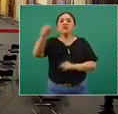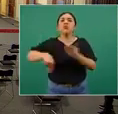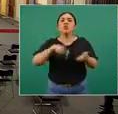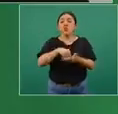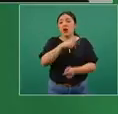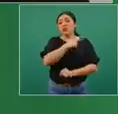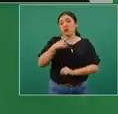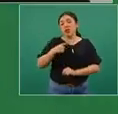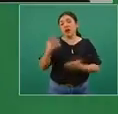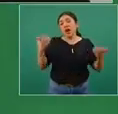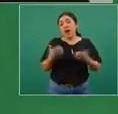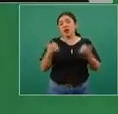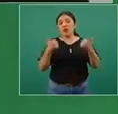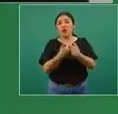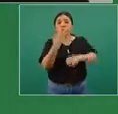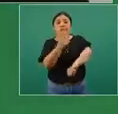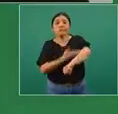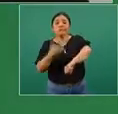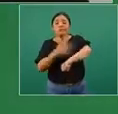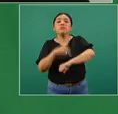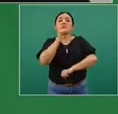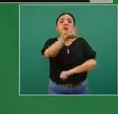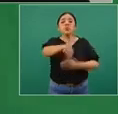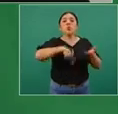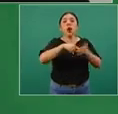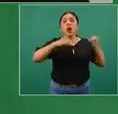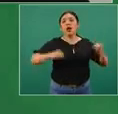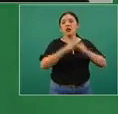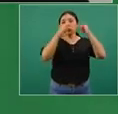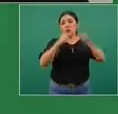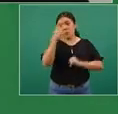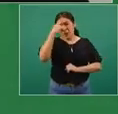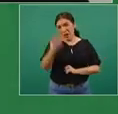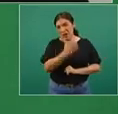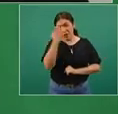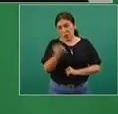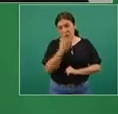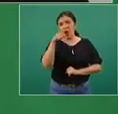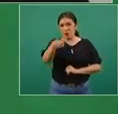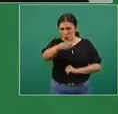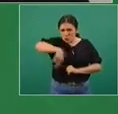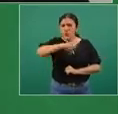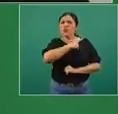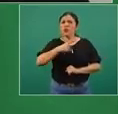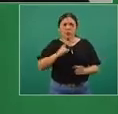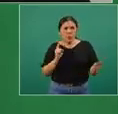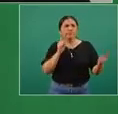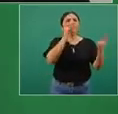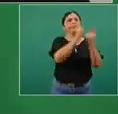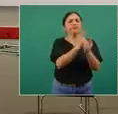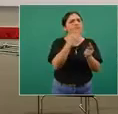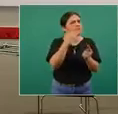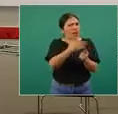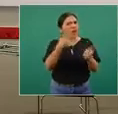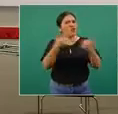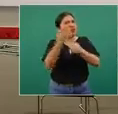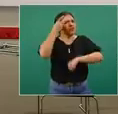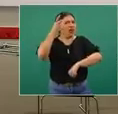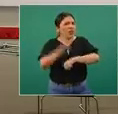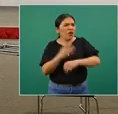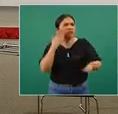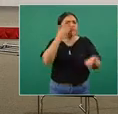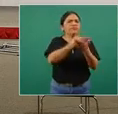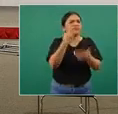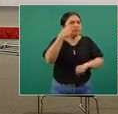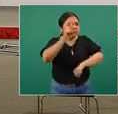haber directamente en la institución educativa. Entonces, acérquense a sus autoridades directas y chequen cómo